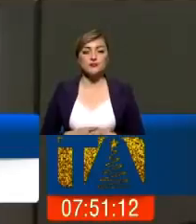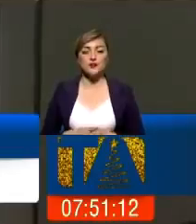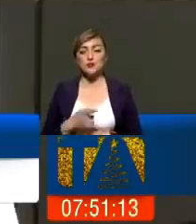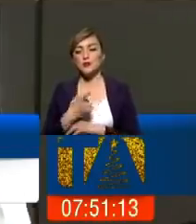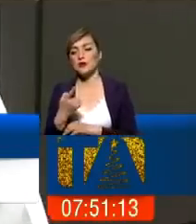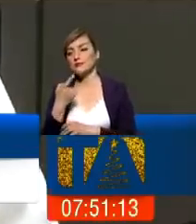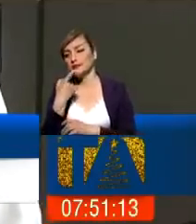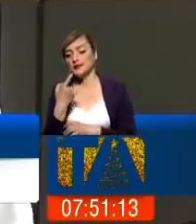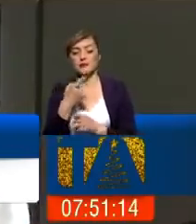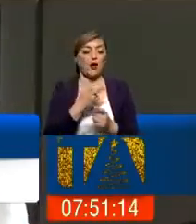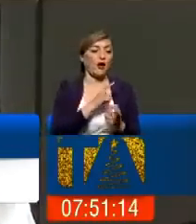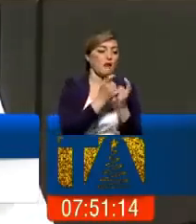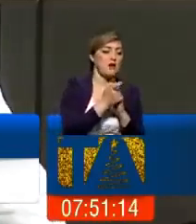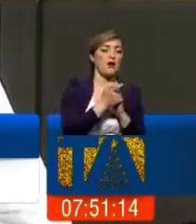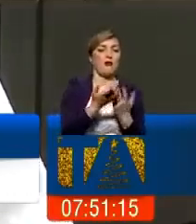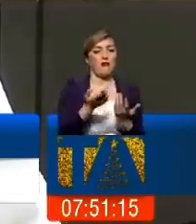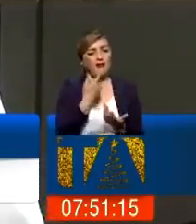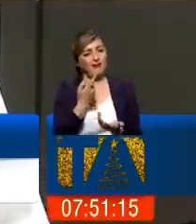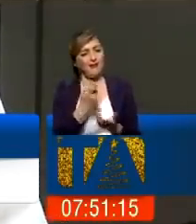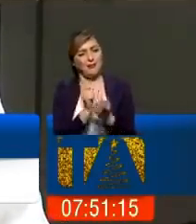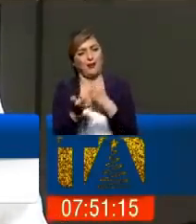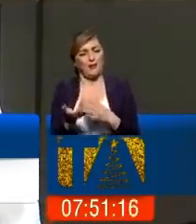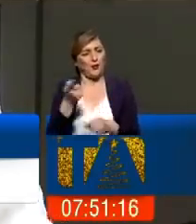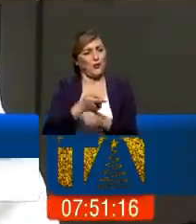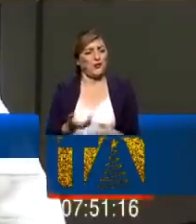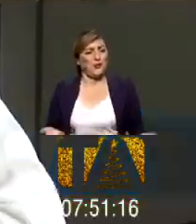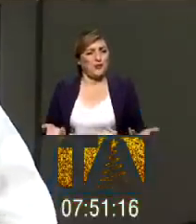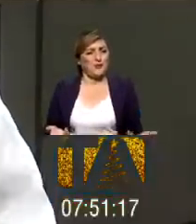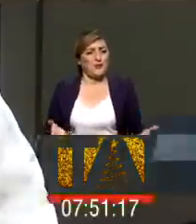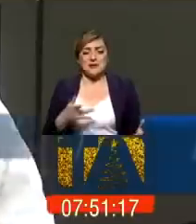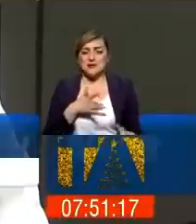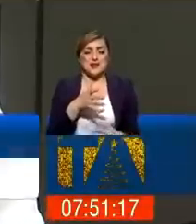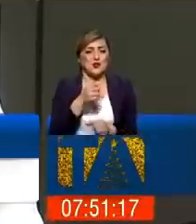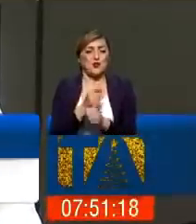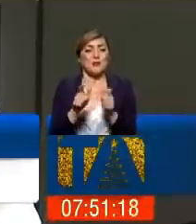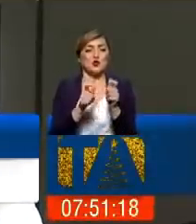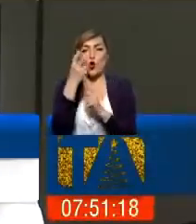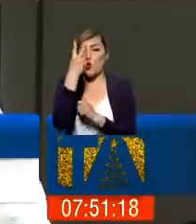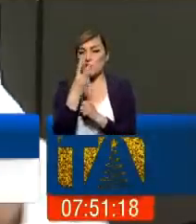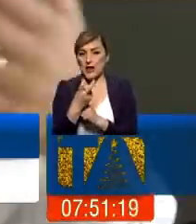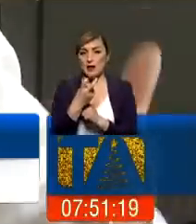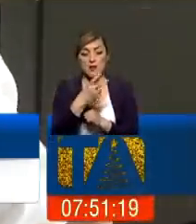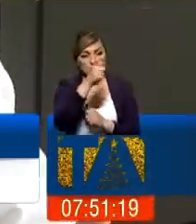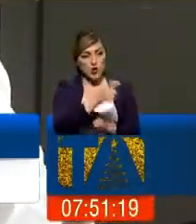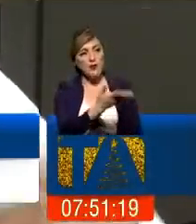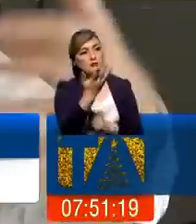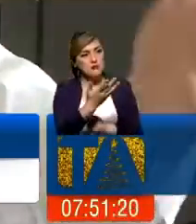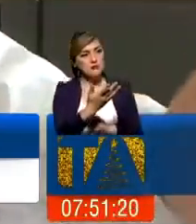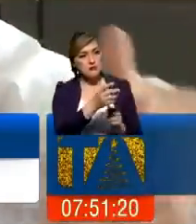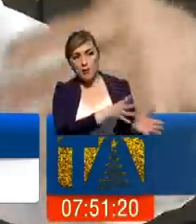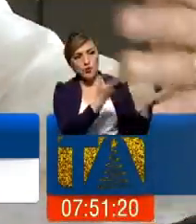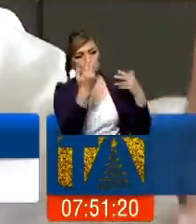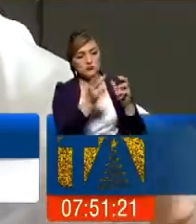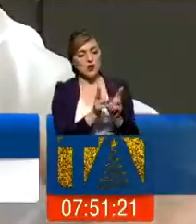momento a otro, queremos estar seguros que para que los hoteles puedan recibir los APO, ¿ya? ¿Qué es lo que hay que hacer? Hay